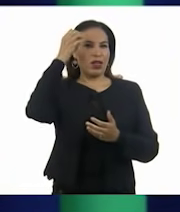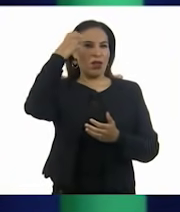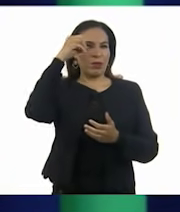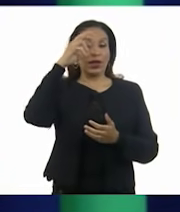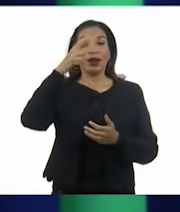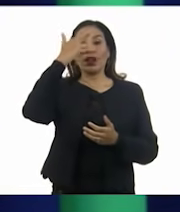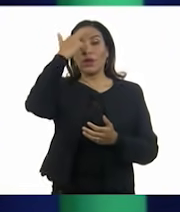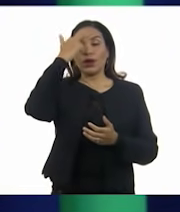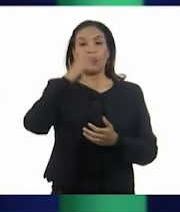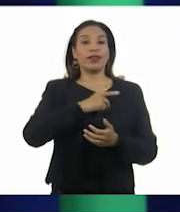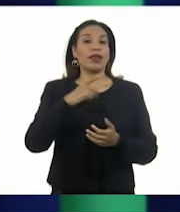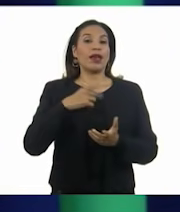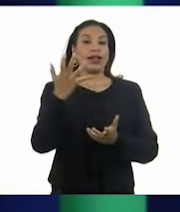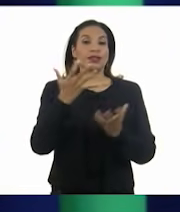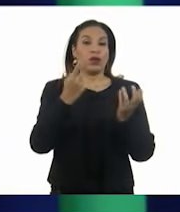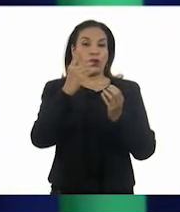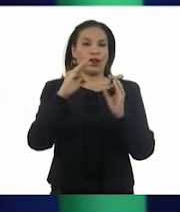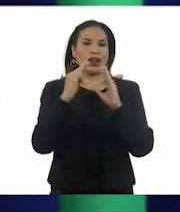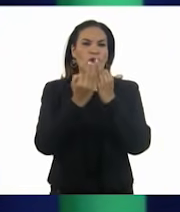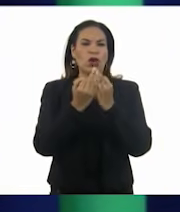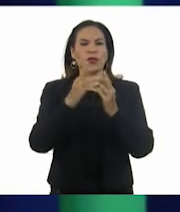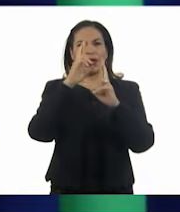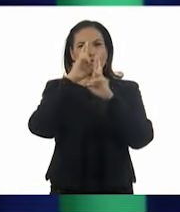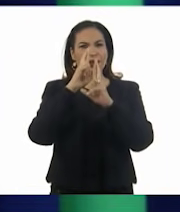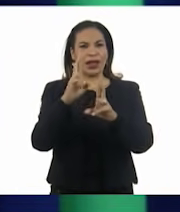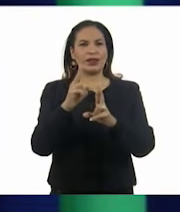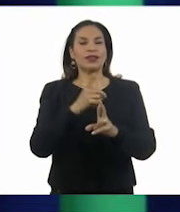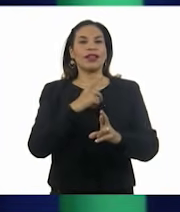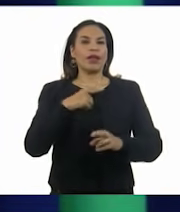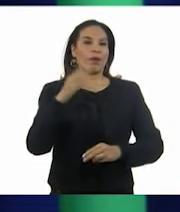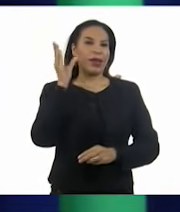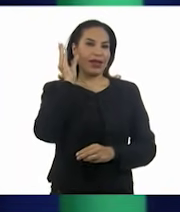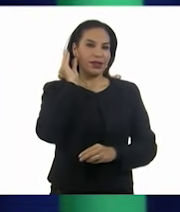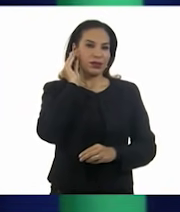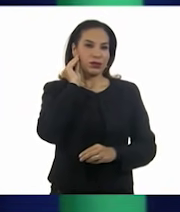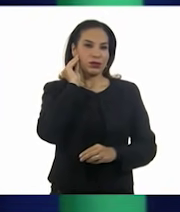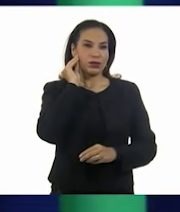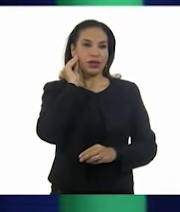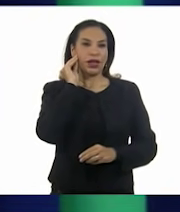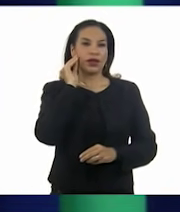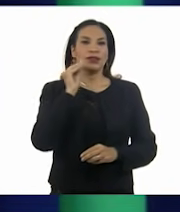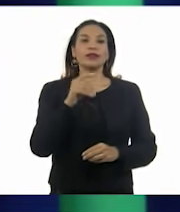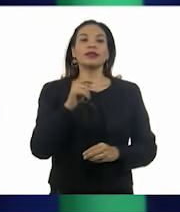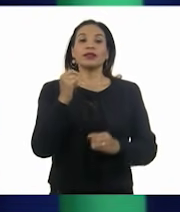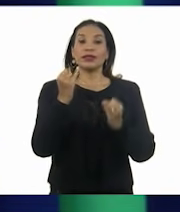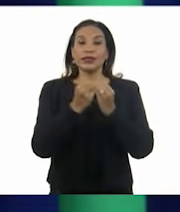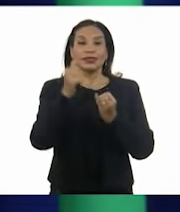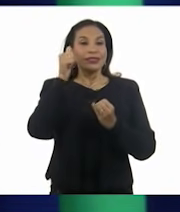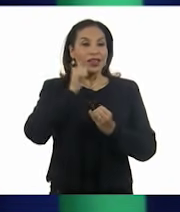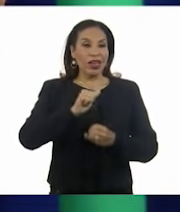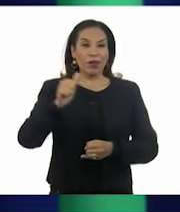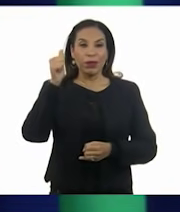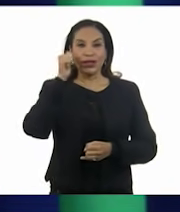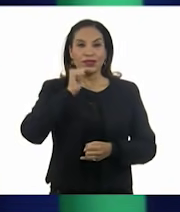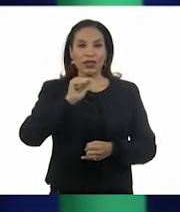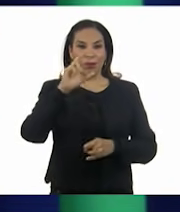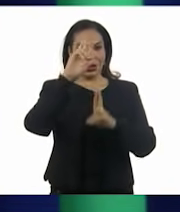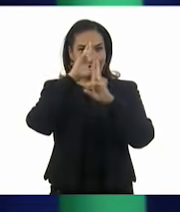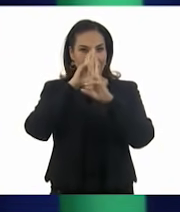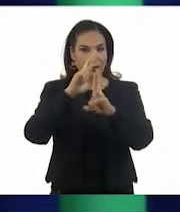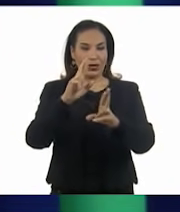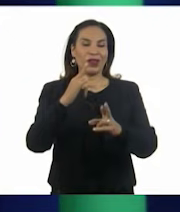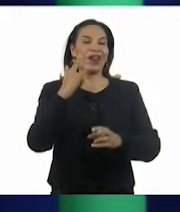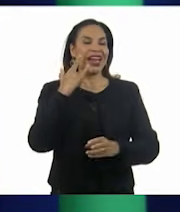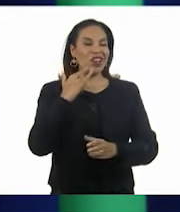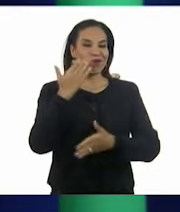pero recuerda que tienes que hacerlo de una manera respetuosa, tienes que escuchar y sobre todo siempre, siempre con respeto